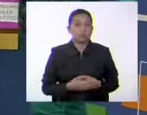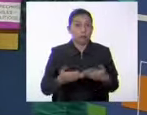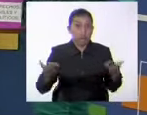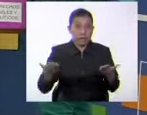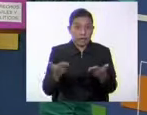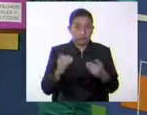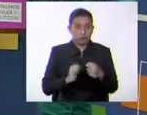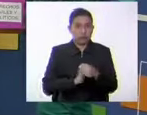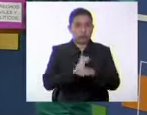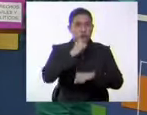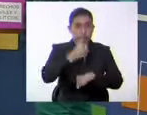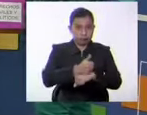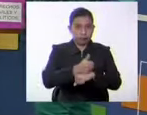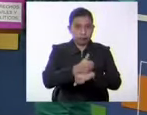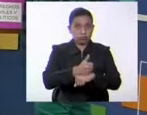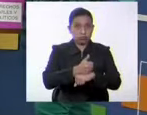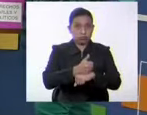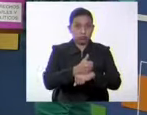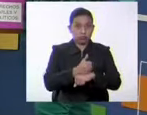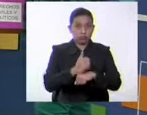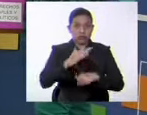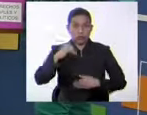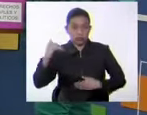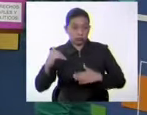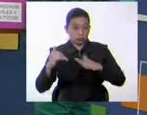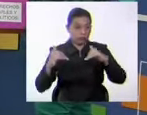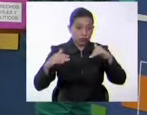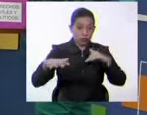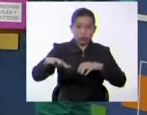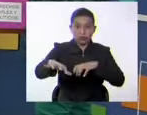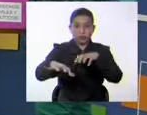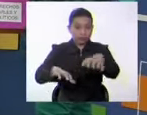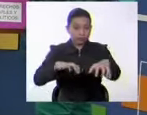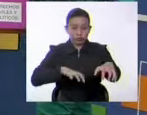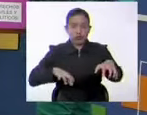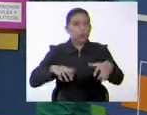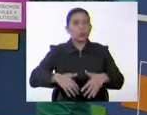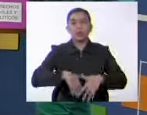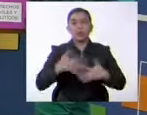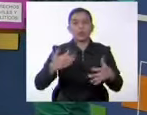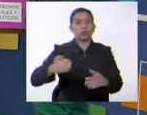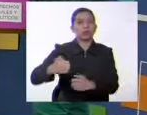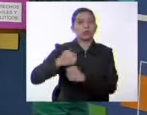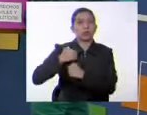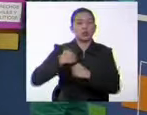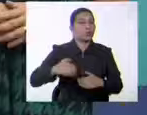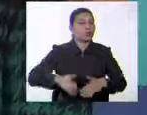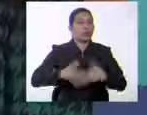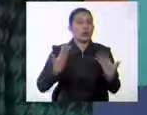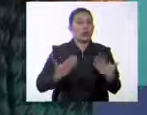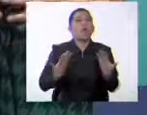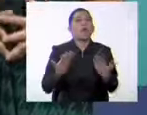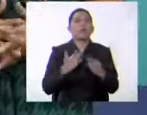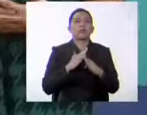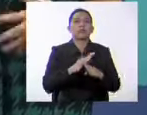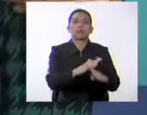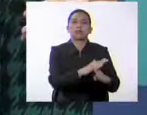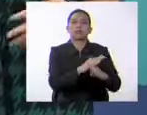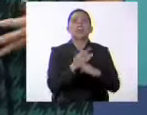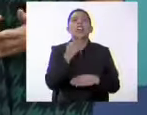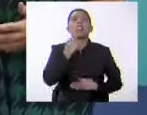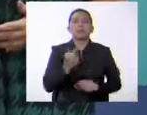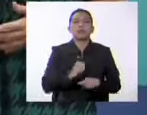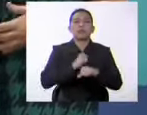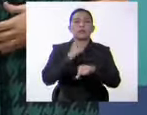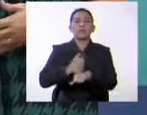nación y el estado, no hay ejército. ¿Y cómo se defiende? Hay que construirlo. ¿Quiénes pusieron los soldados para